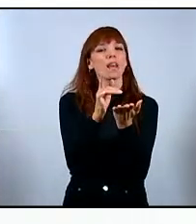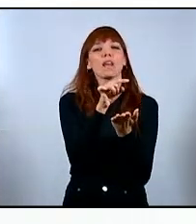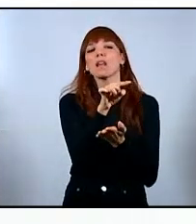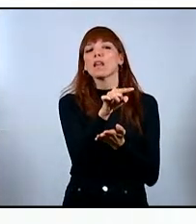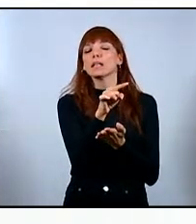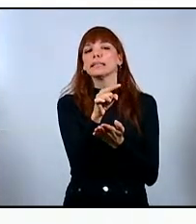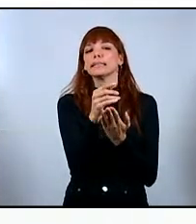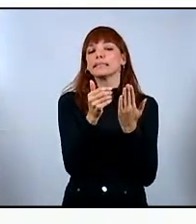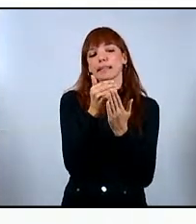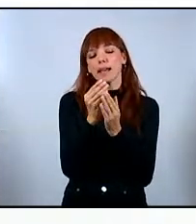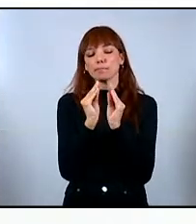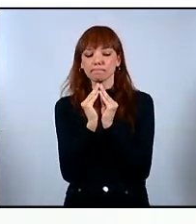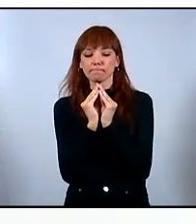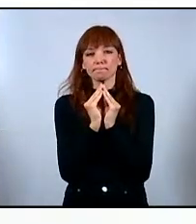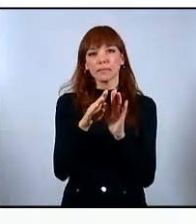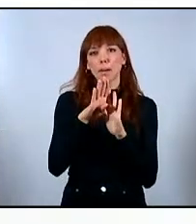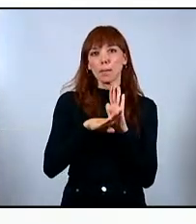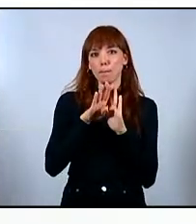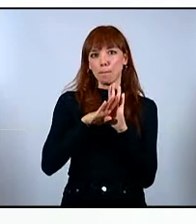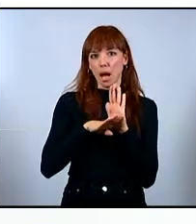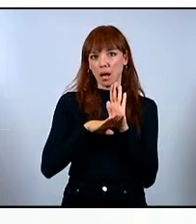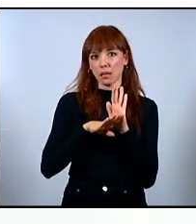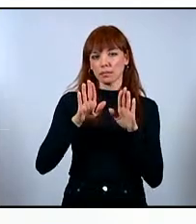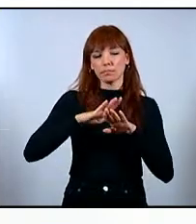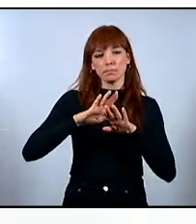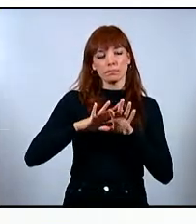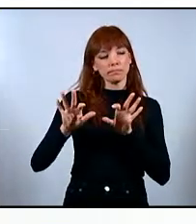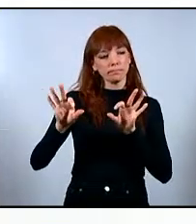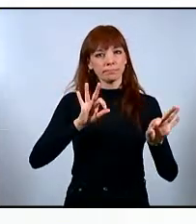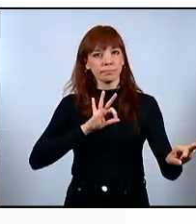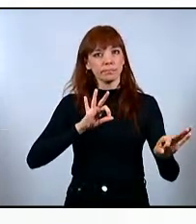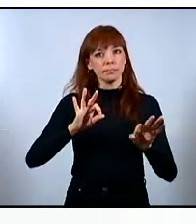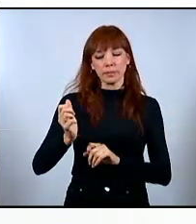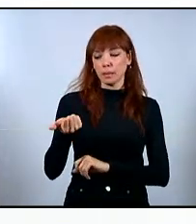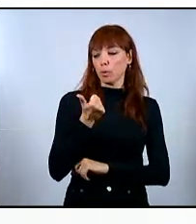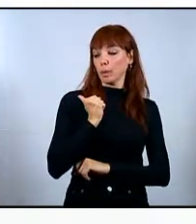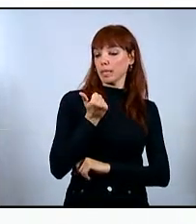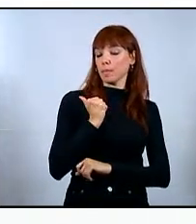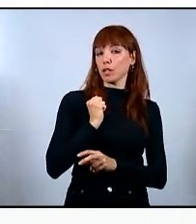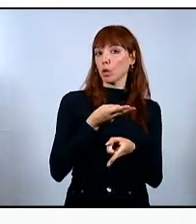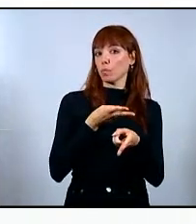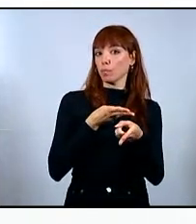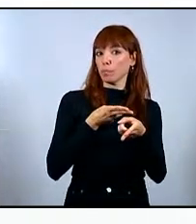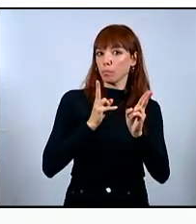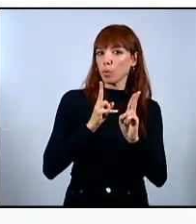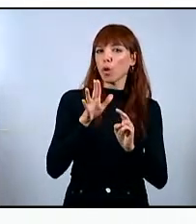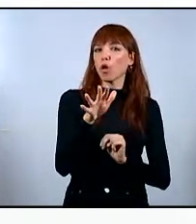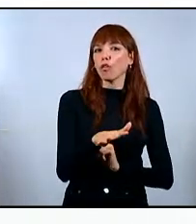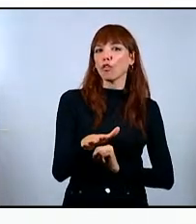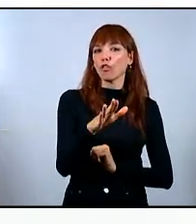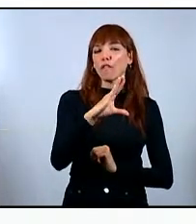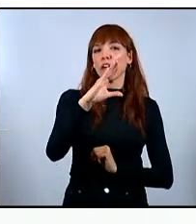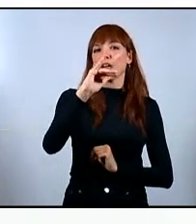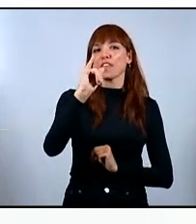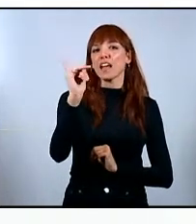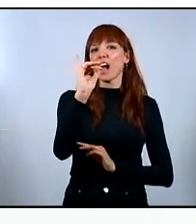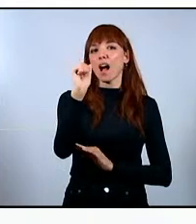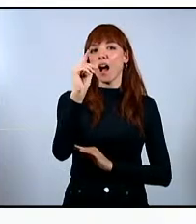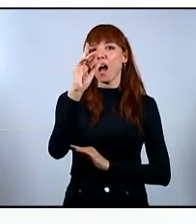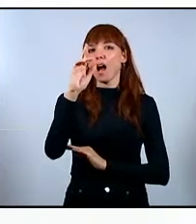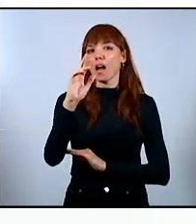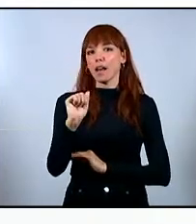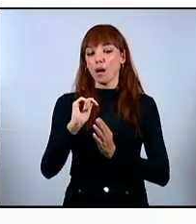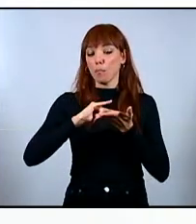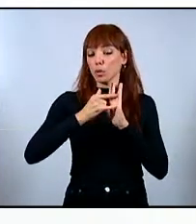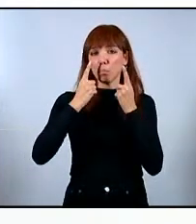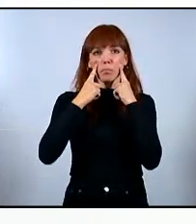hemos elaborado un plan de ordenación y aprovechamiento cinegético de la Reserva de Caza de Cíjara. Se trata de un plan que es pionero y